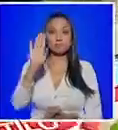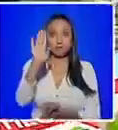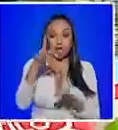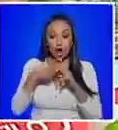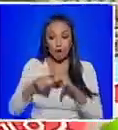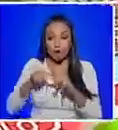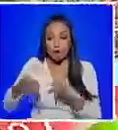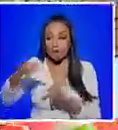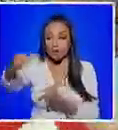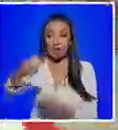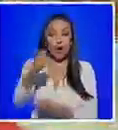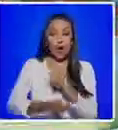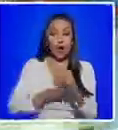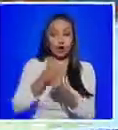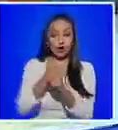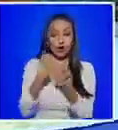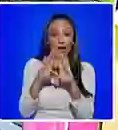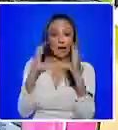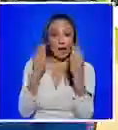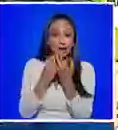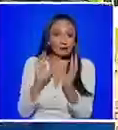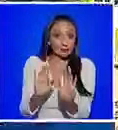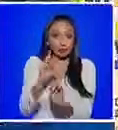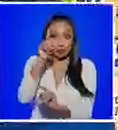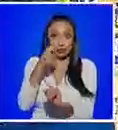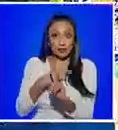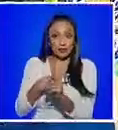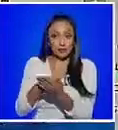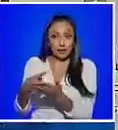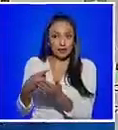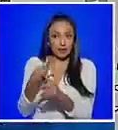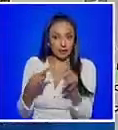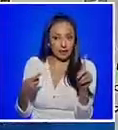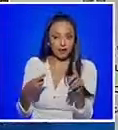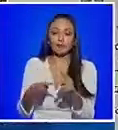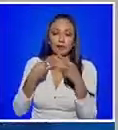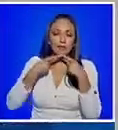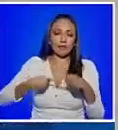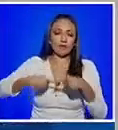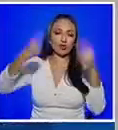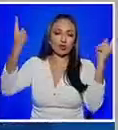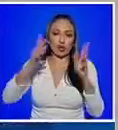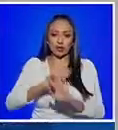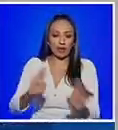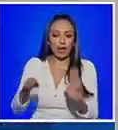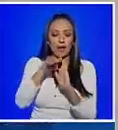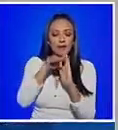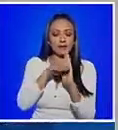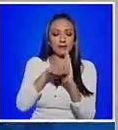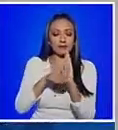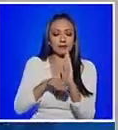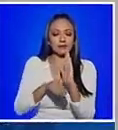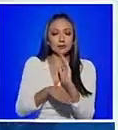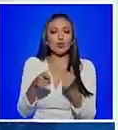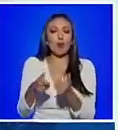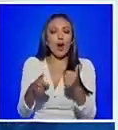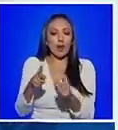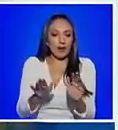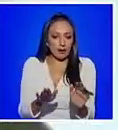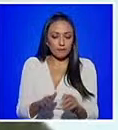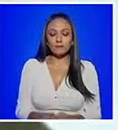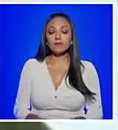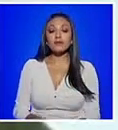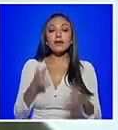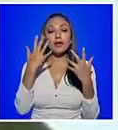inicio del nuevo año lectivo en el régimen Sierra, el Ministerio de Educación ya difundió las listas referenciales de útiles escolares. Lo que queremos es que sea